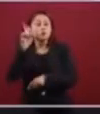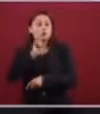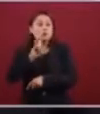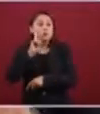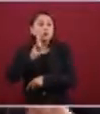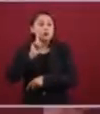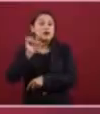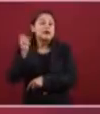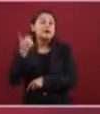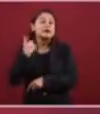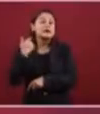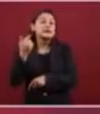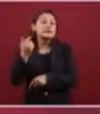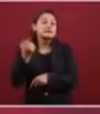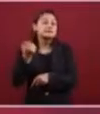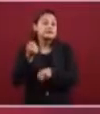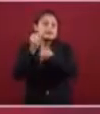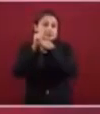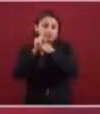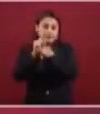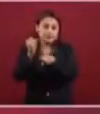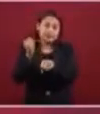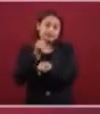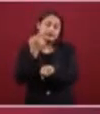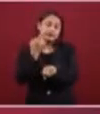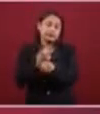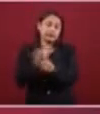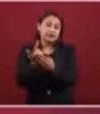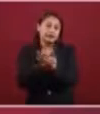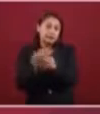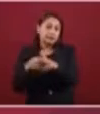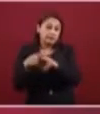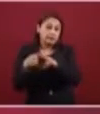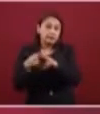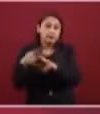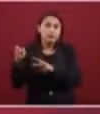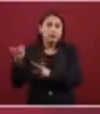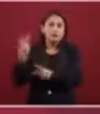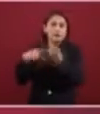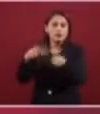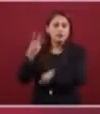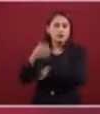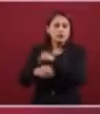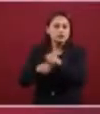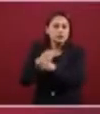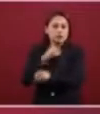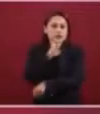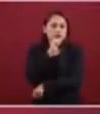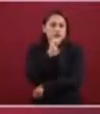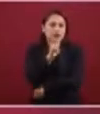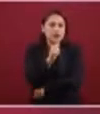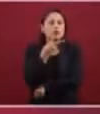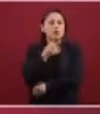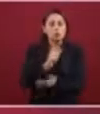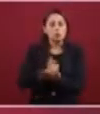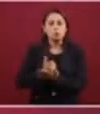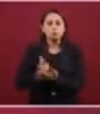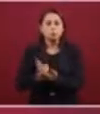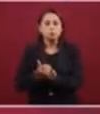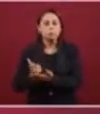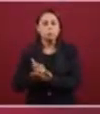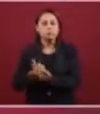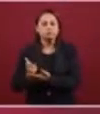la exsecretaria, la secretaria de finanzas, que no pisaba la agencia en 3 años. Y a partir de ahí, pues,